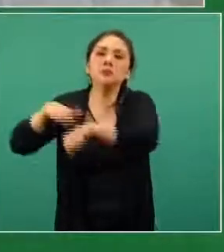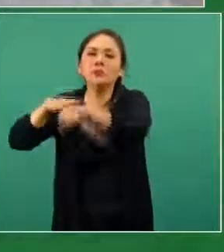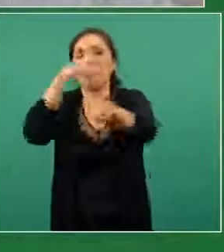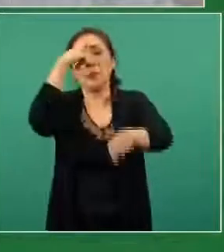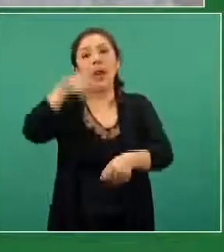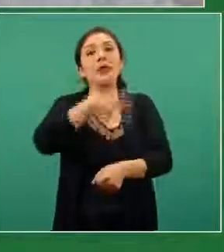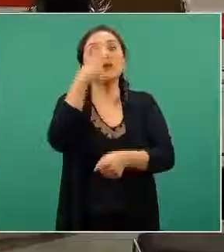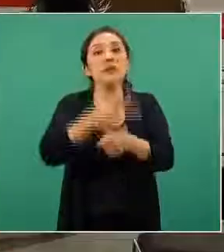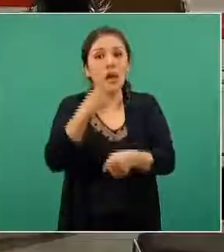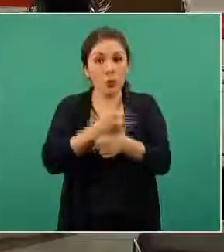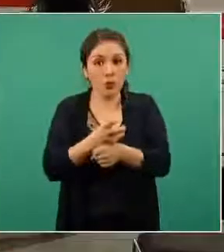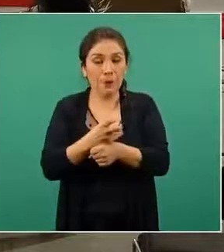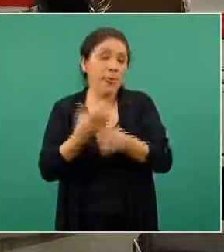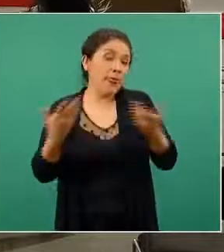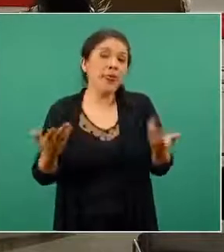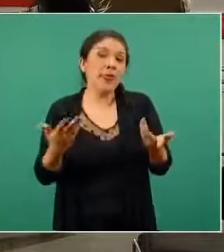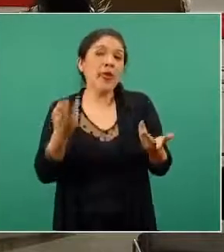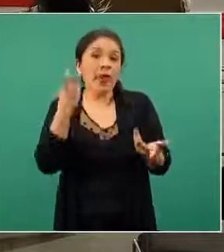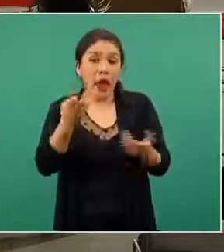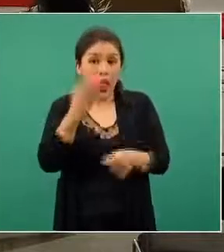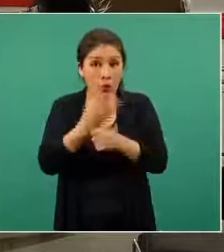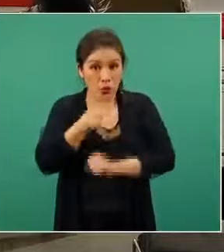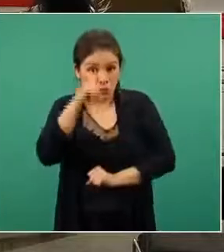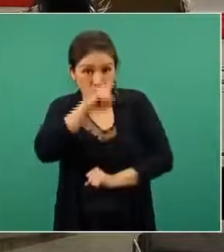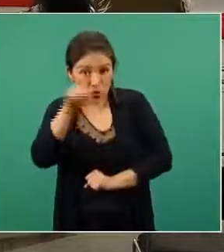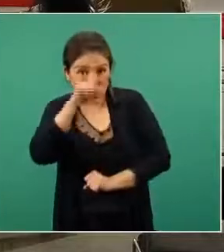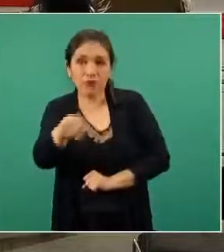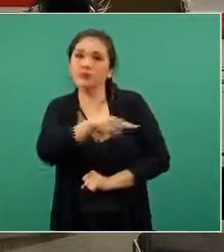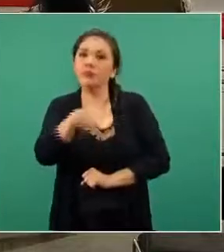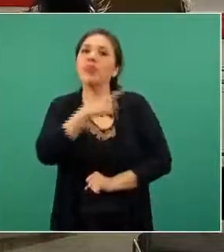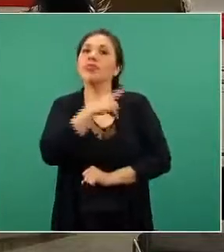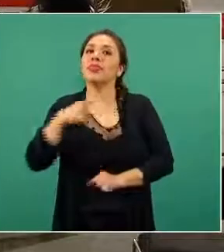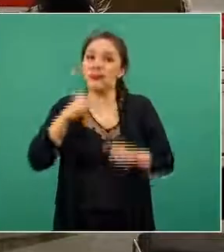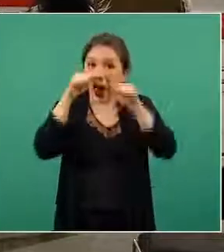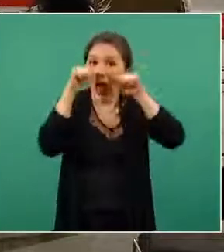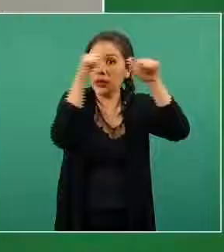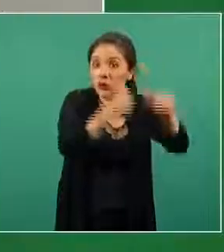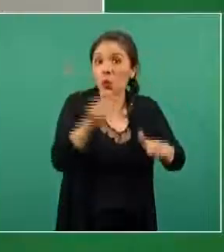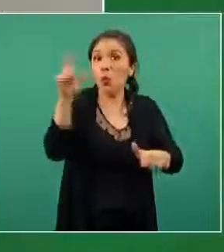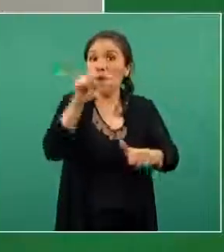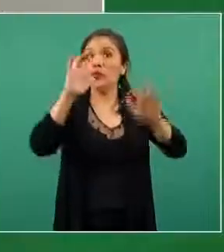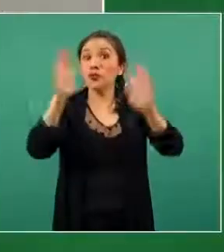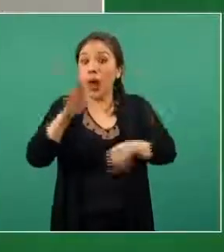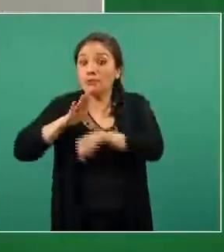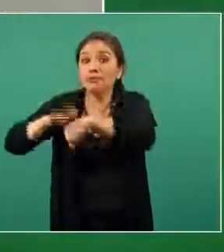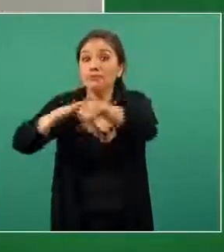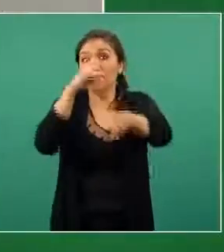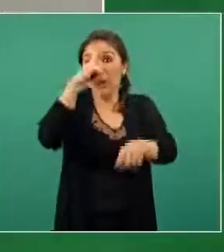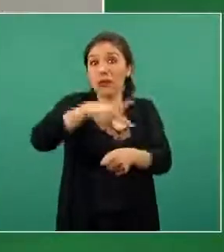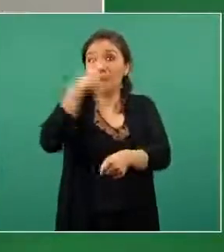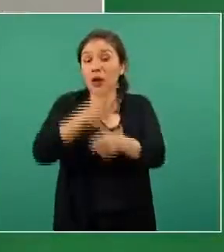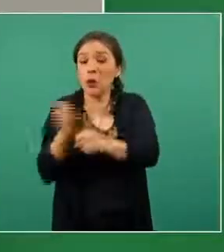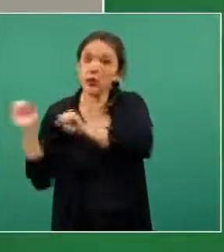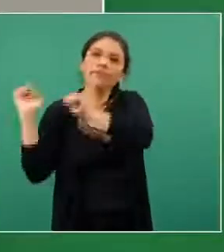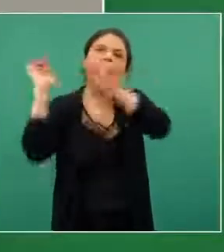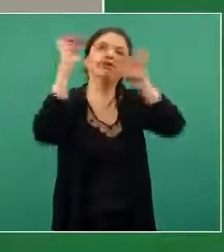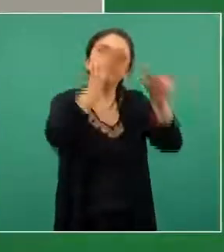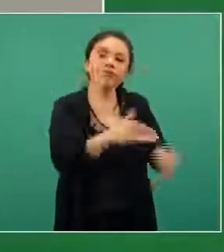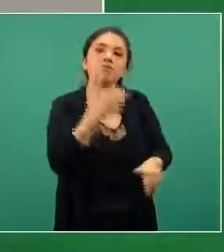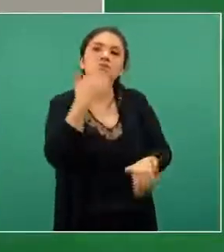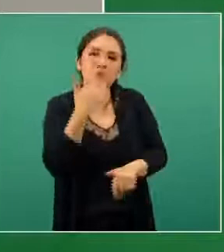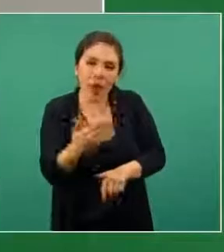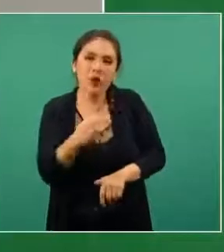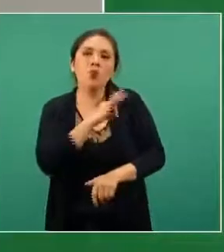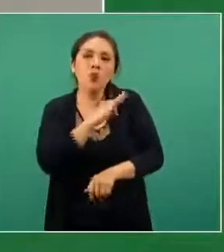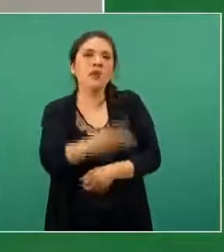segunda. Más bien aquí la recomendación es mantenerse atentos para cuando llegue la convocatoria de esta segunda dosis y